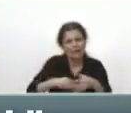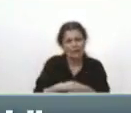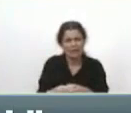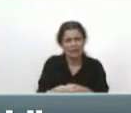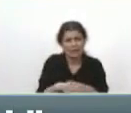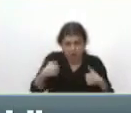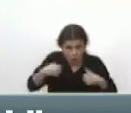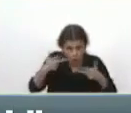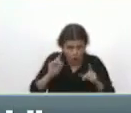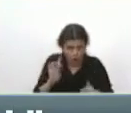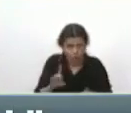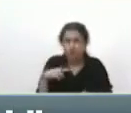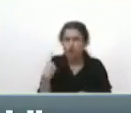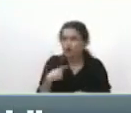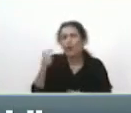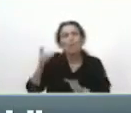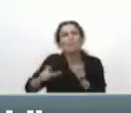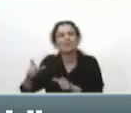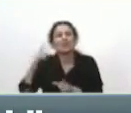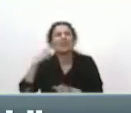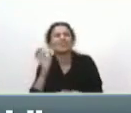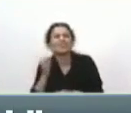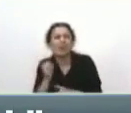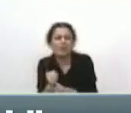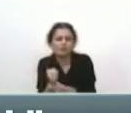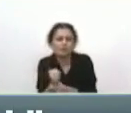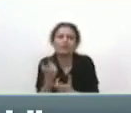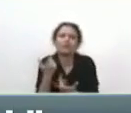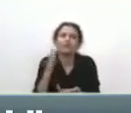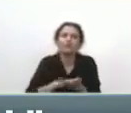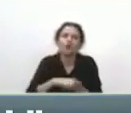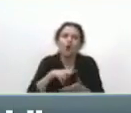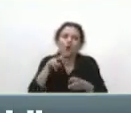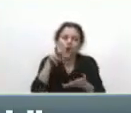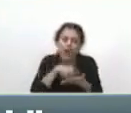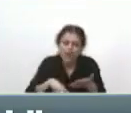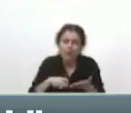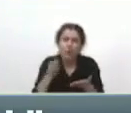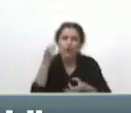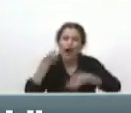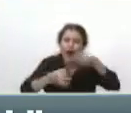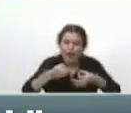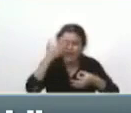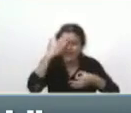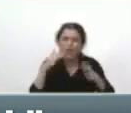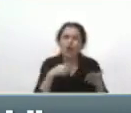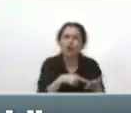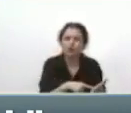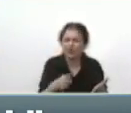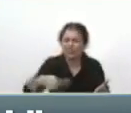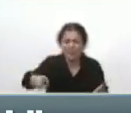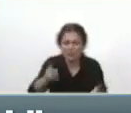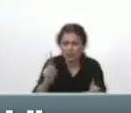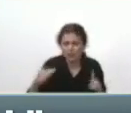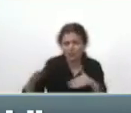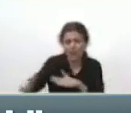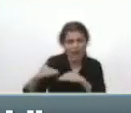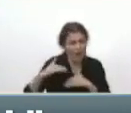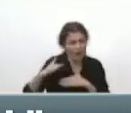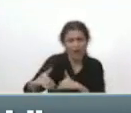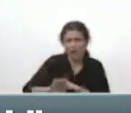de constitucionalistas de la Argentina desde gargarella sabsay a Ramírez calvo Quién es Ramírez calvo un jurista que